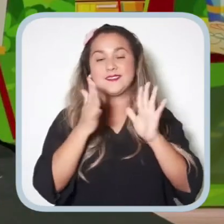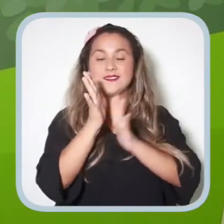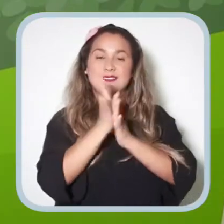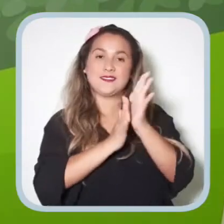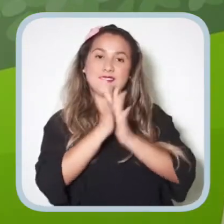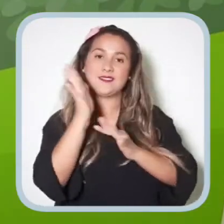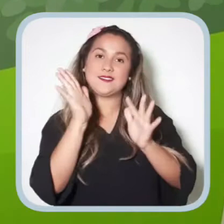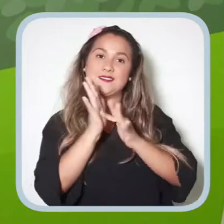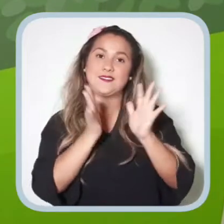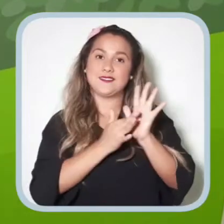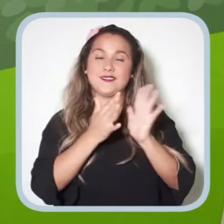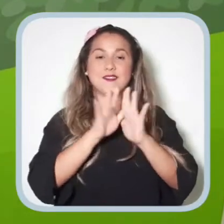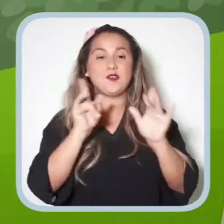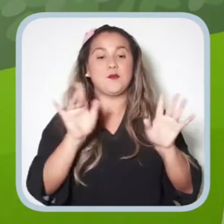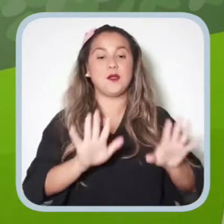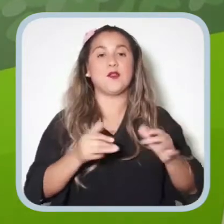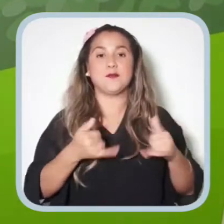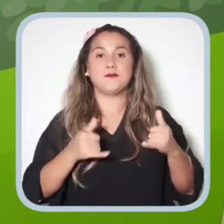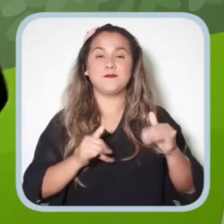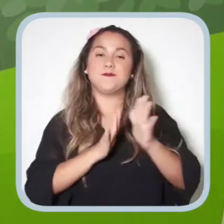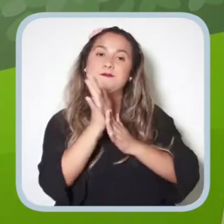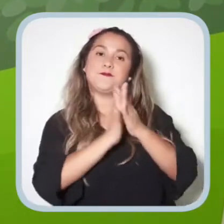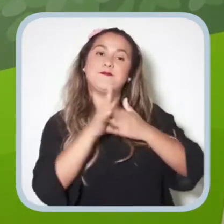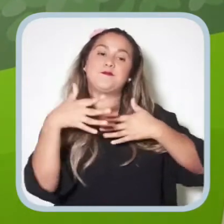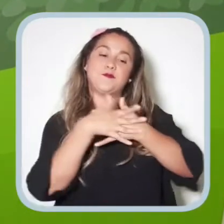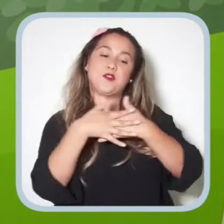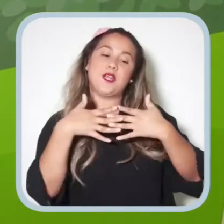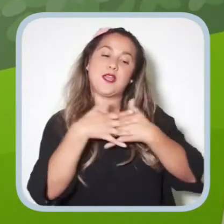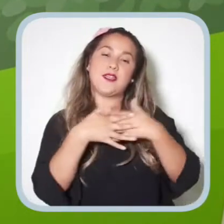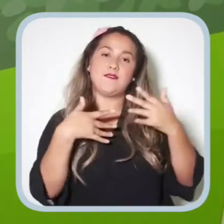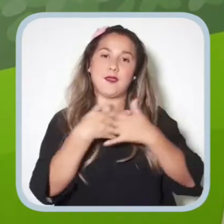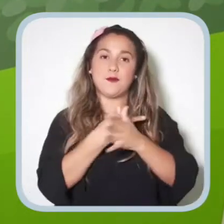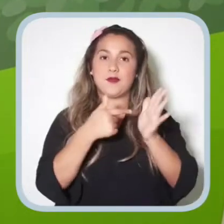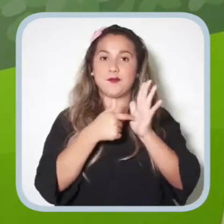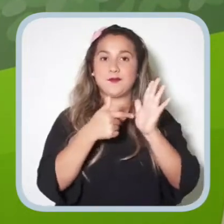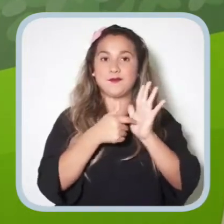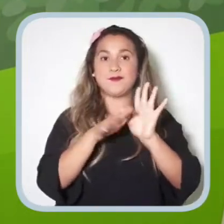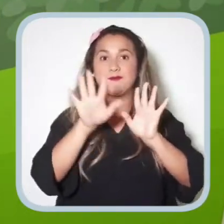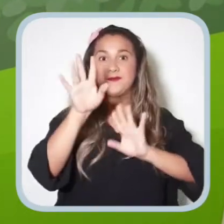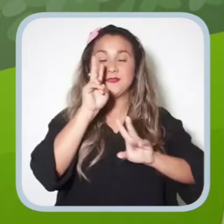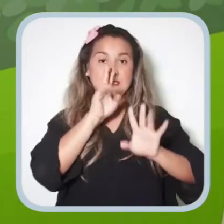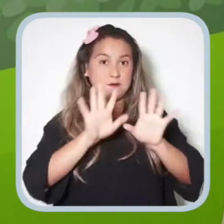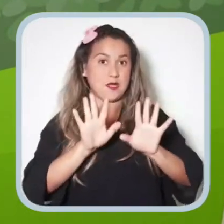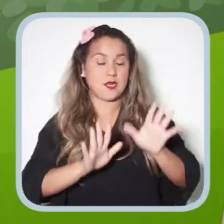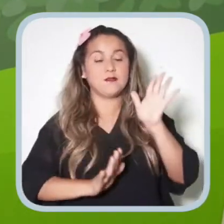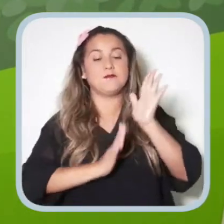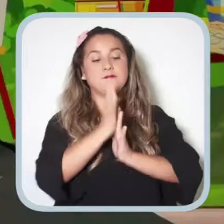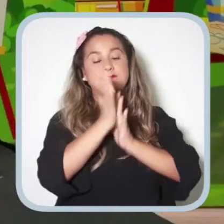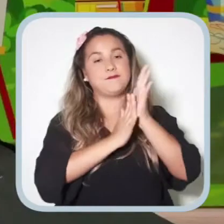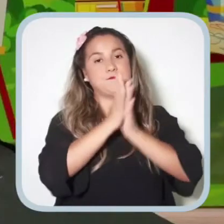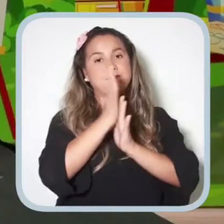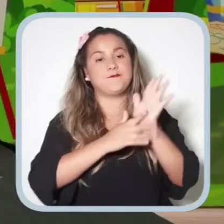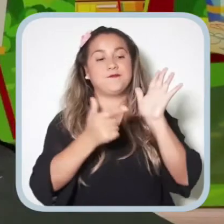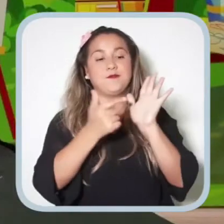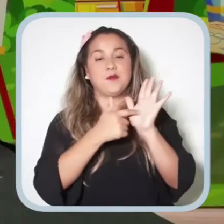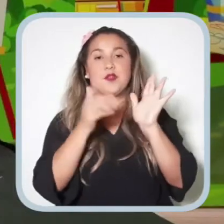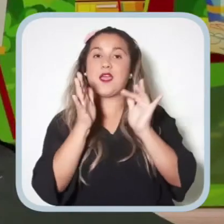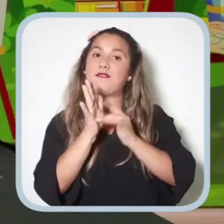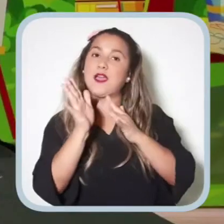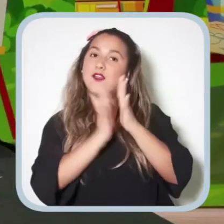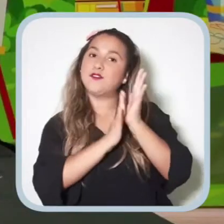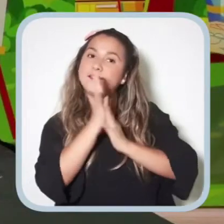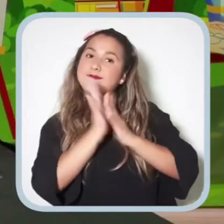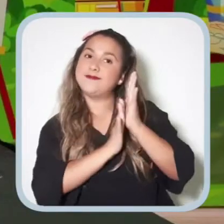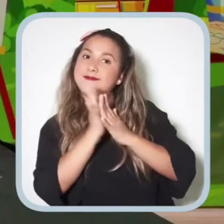de jugar. A frotar y a frotar por arriba sin parar. A frotar y a frotar por abajo, no paro